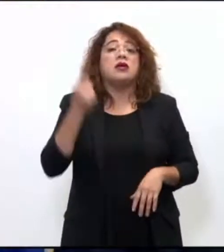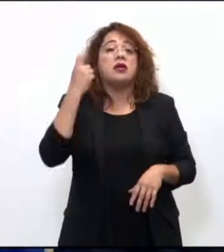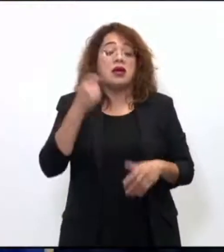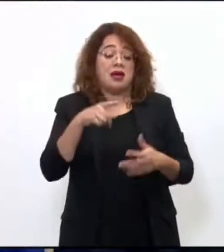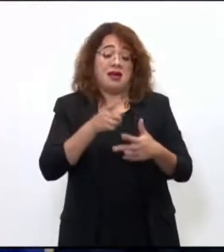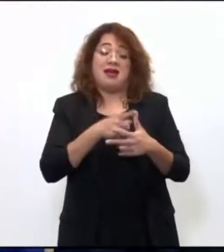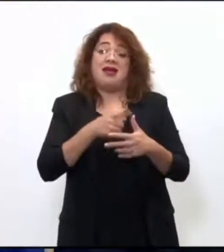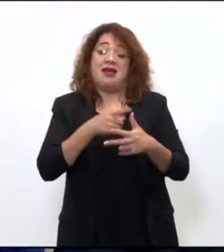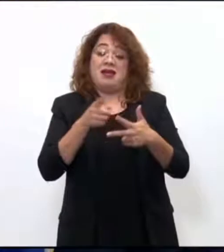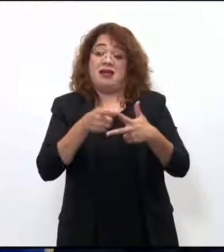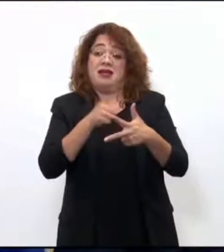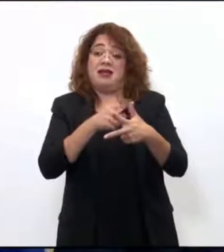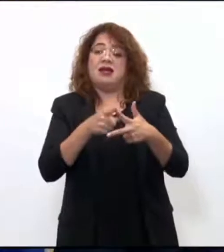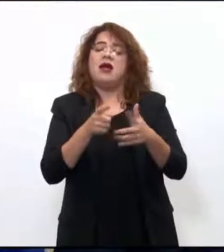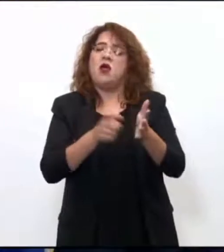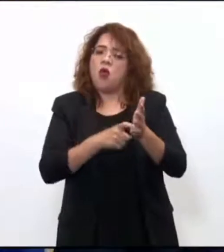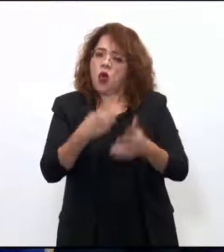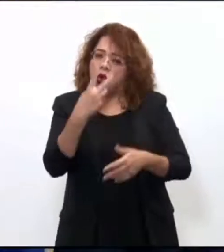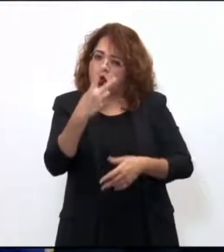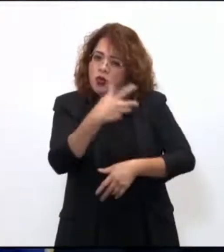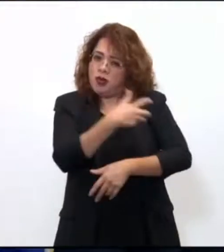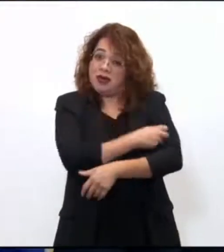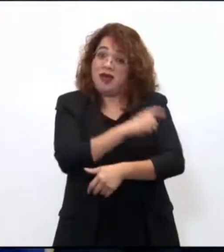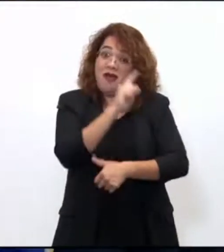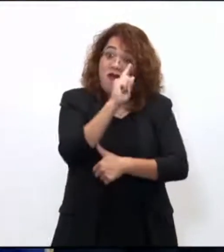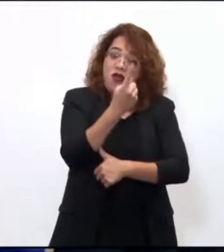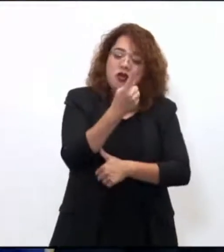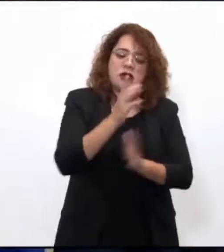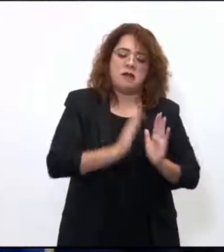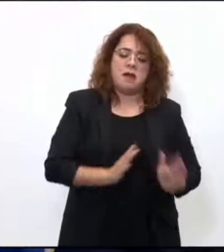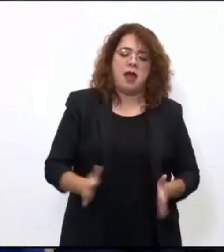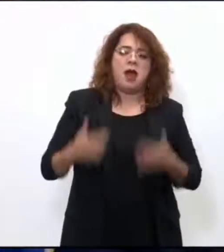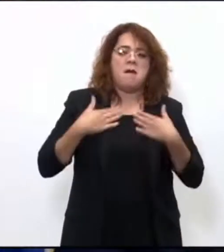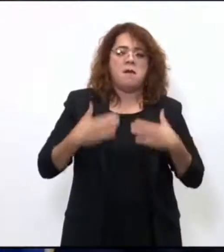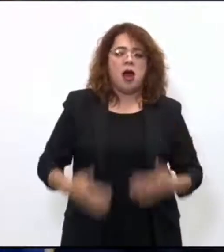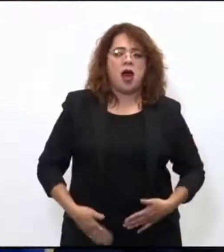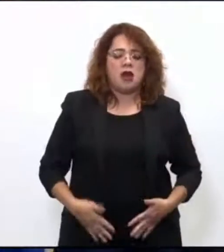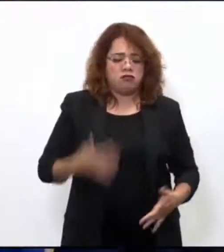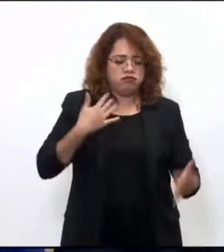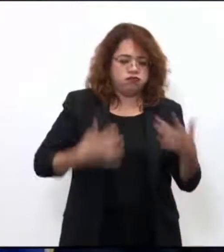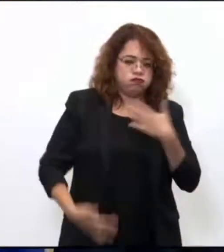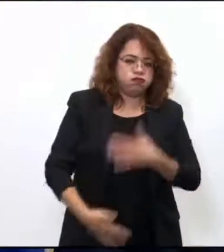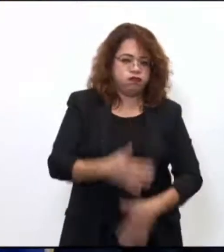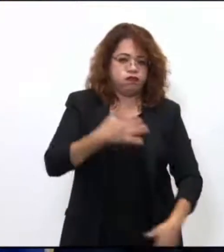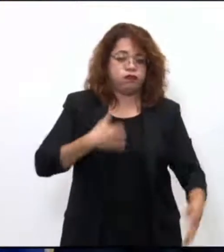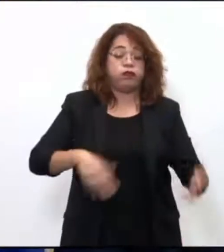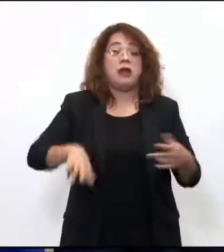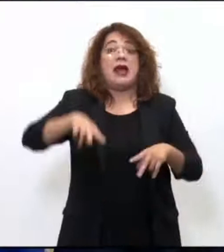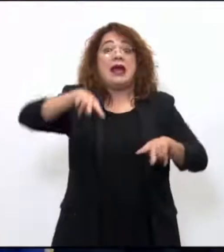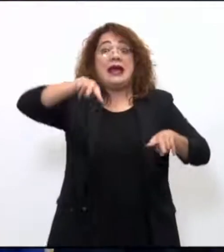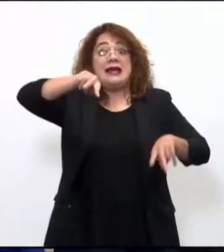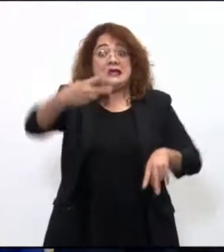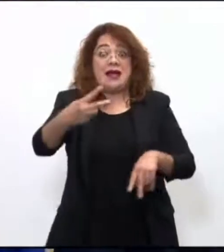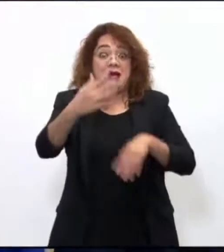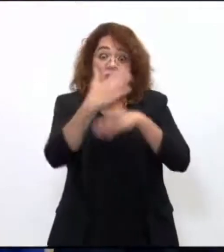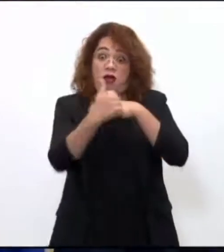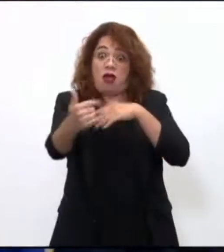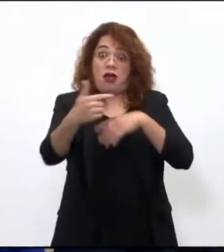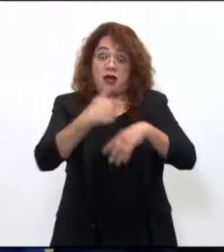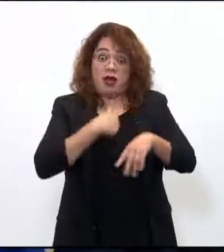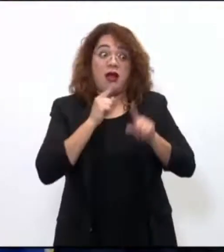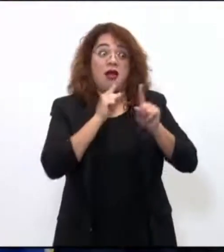su sistema inmunológico y la segunda consolida su protección. Tenemos